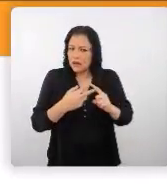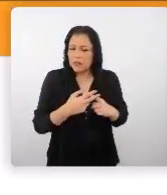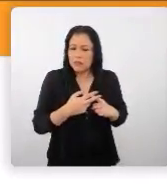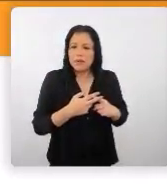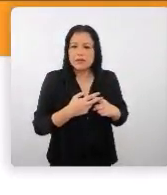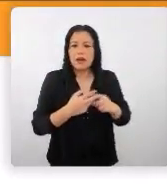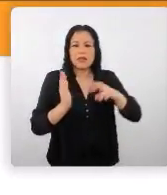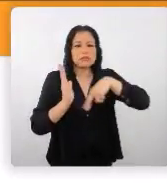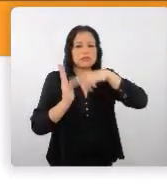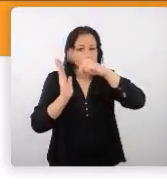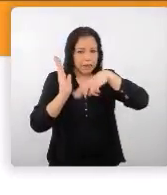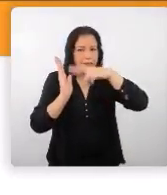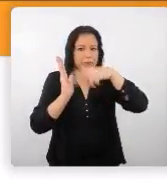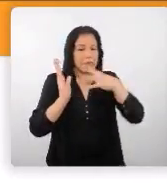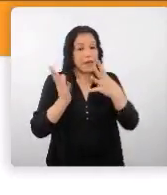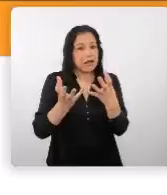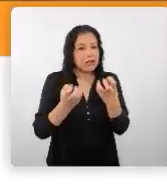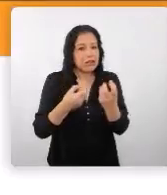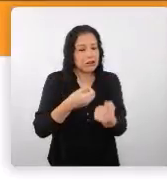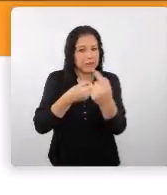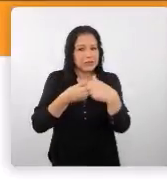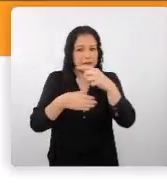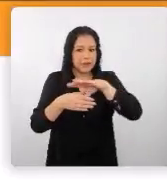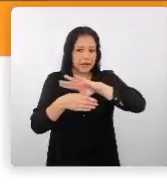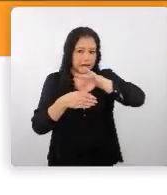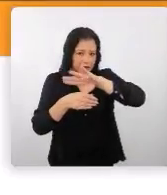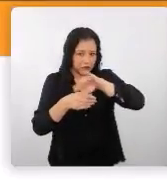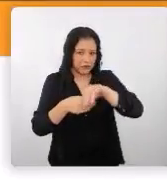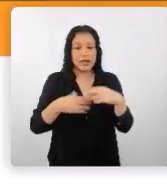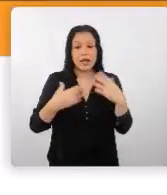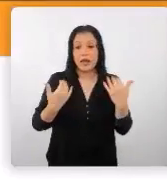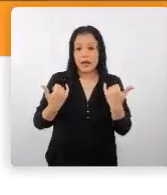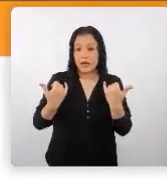las inscripciones para la feria y pues ya están,